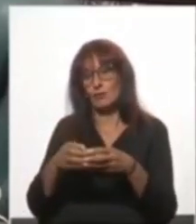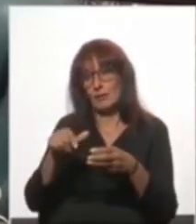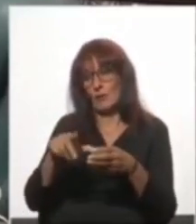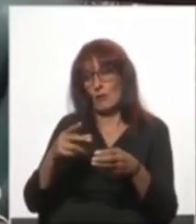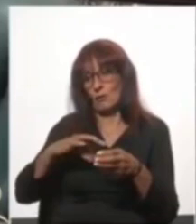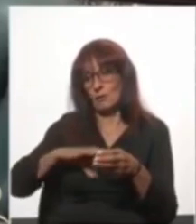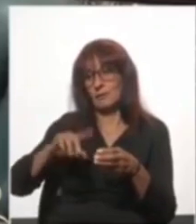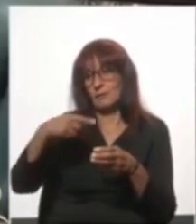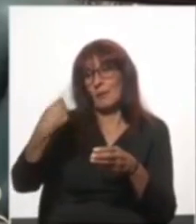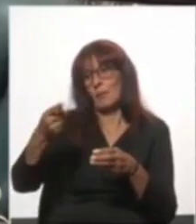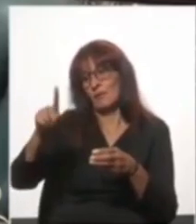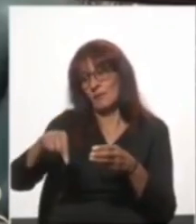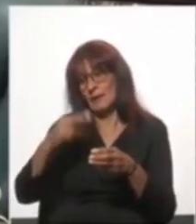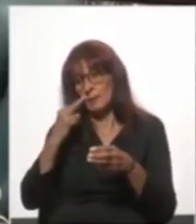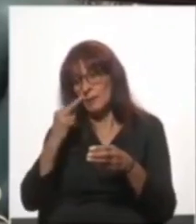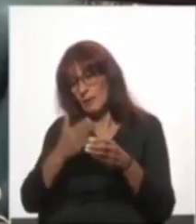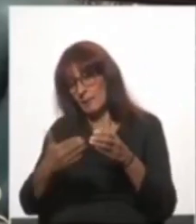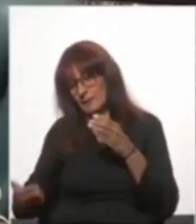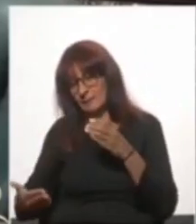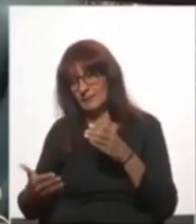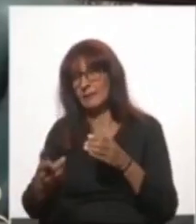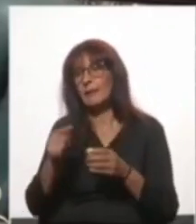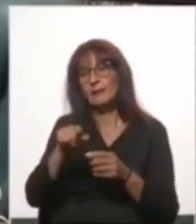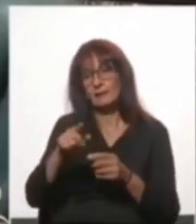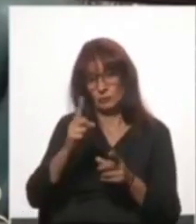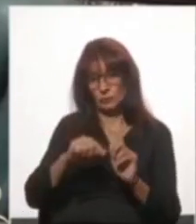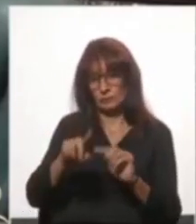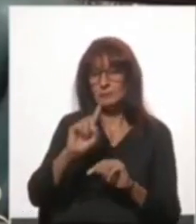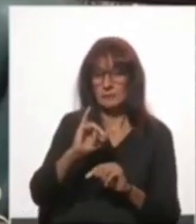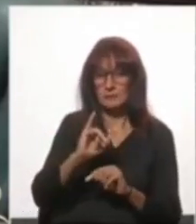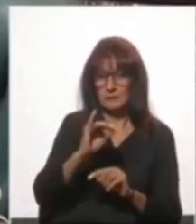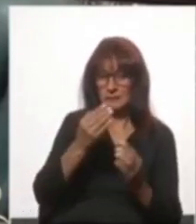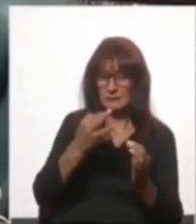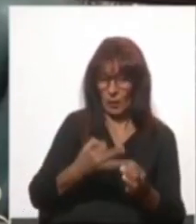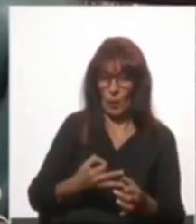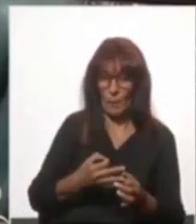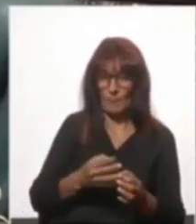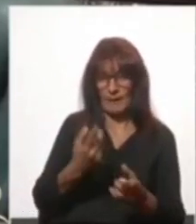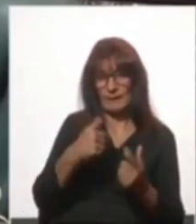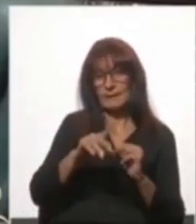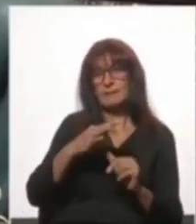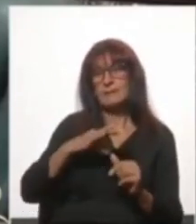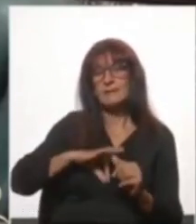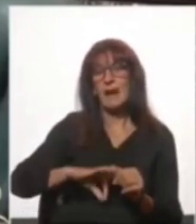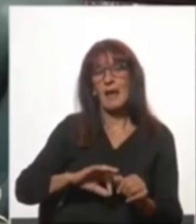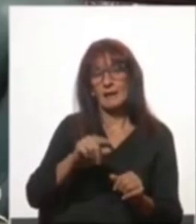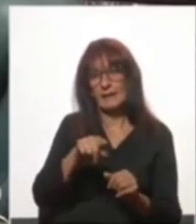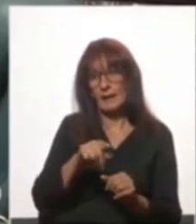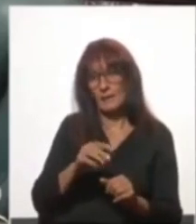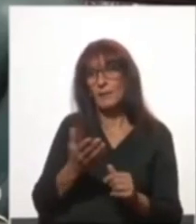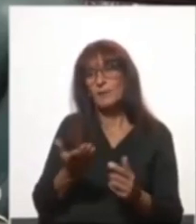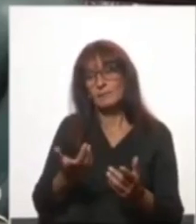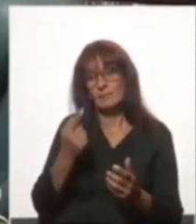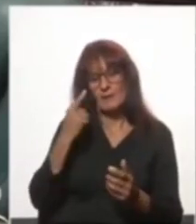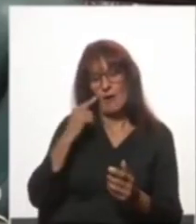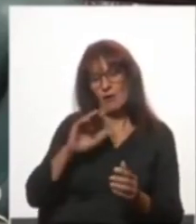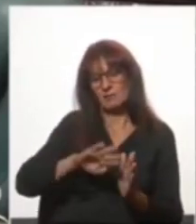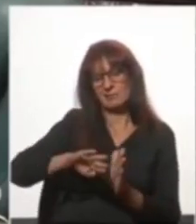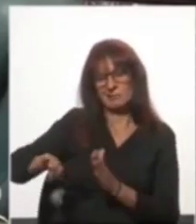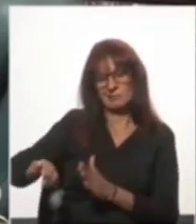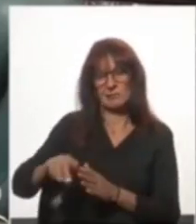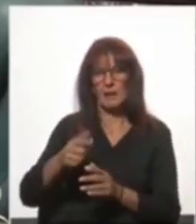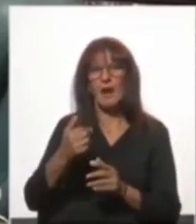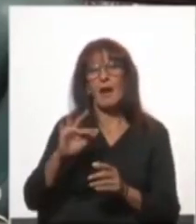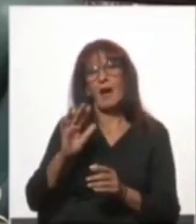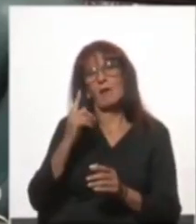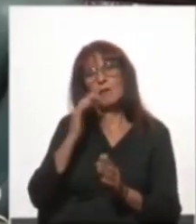abordaban. Eso también se cumple en el sentido de que la negociación salarial se ha esencialmente ignorado en la formulación